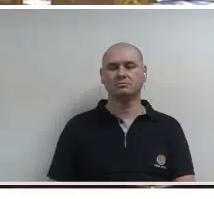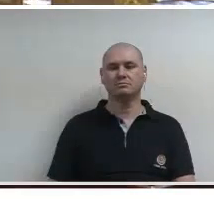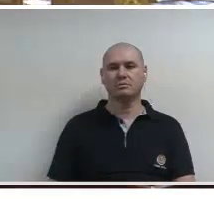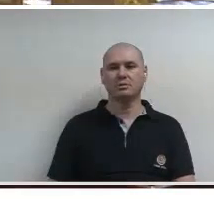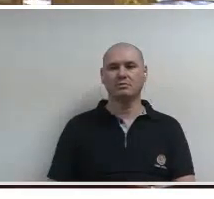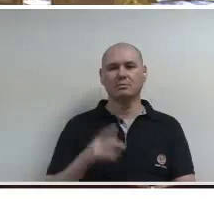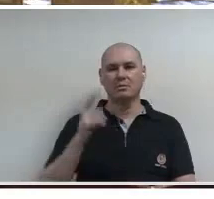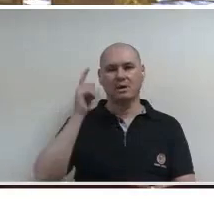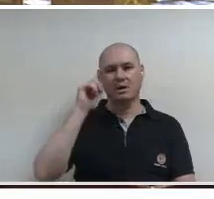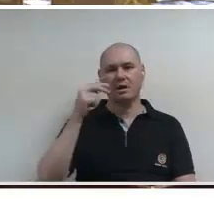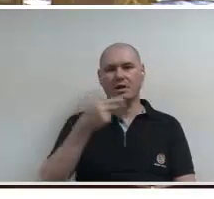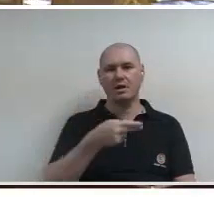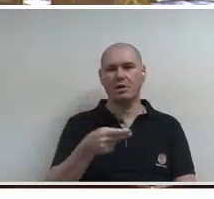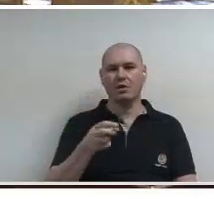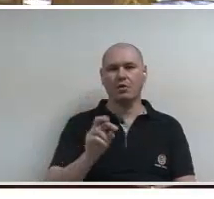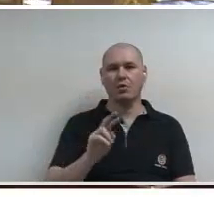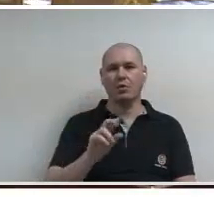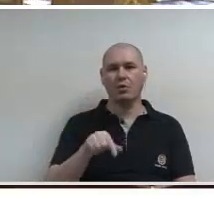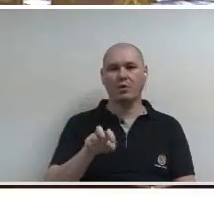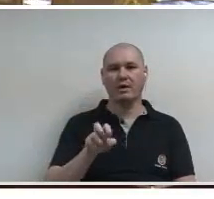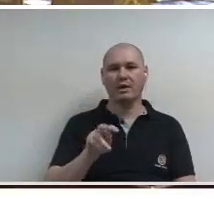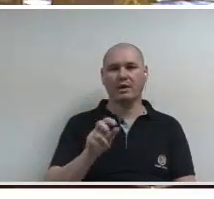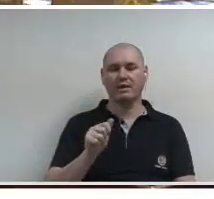¿Queda defensor público Orqueta Penguera?